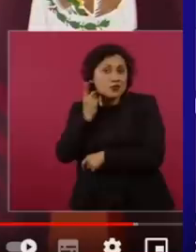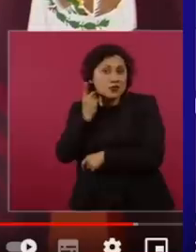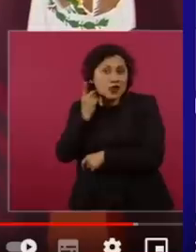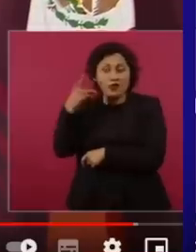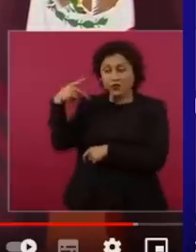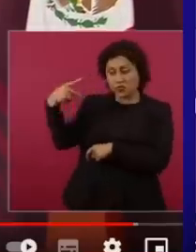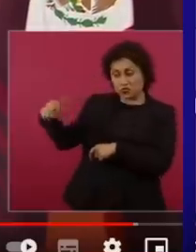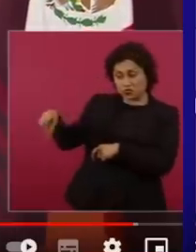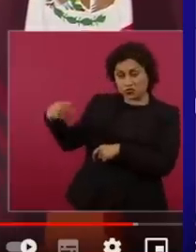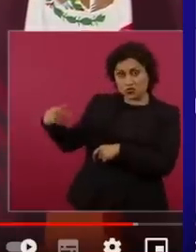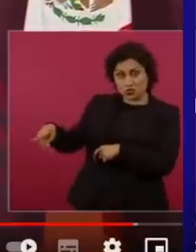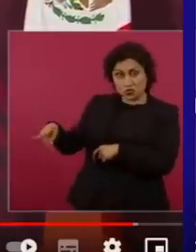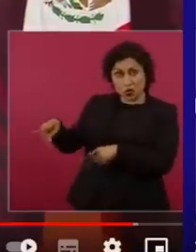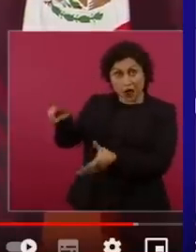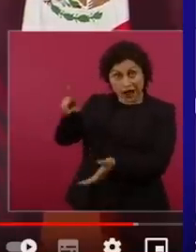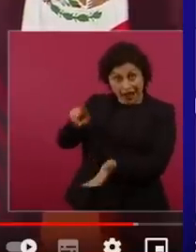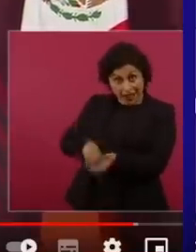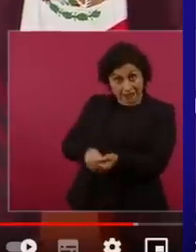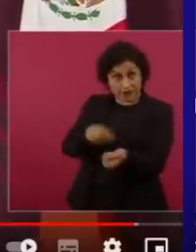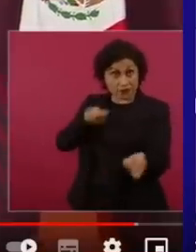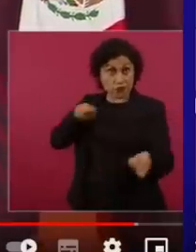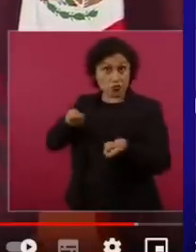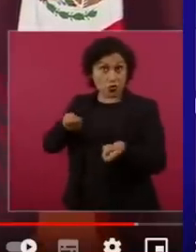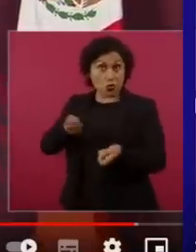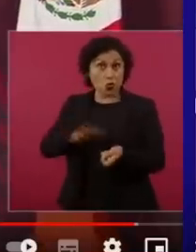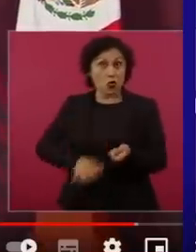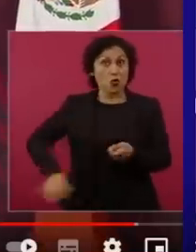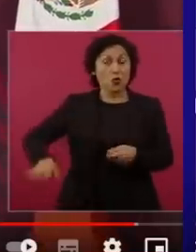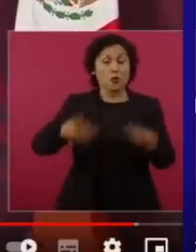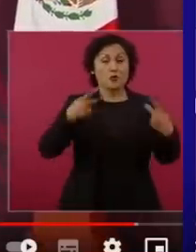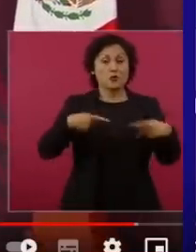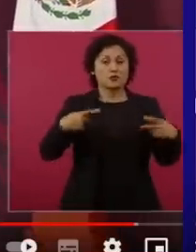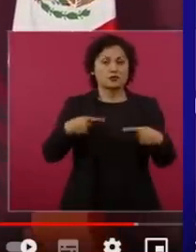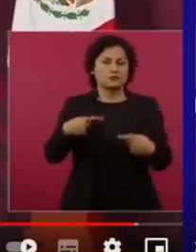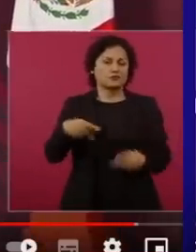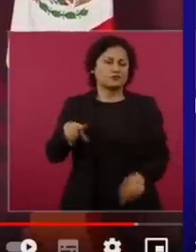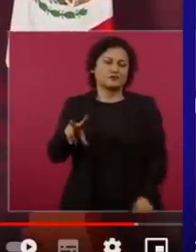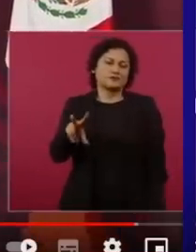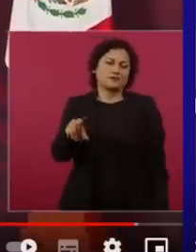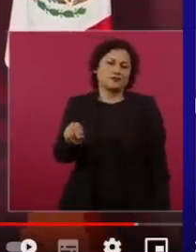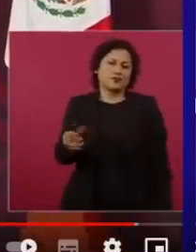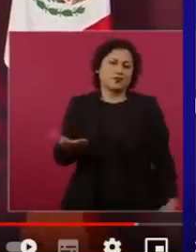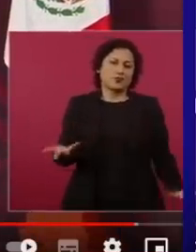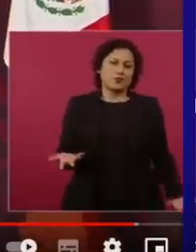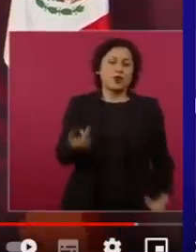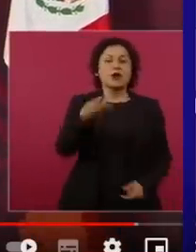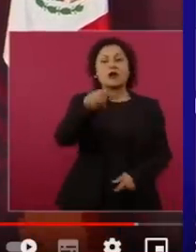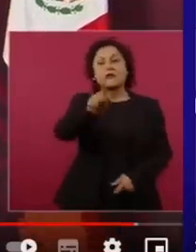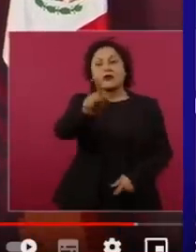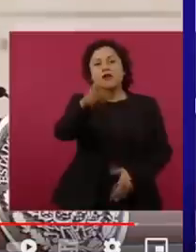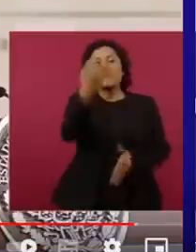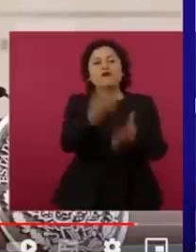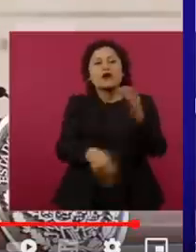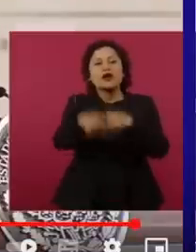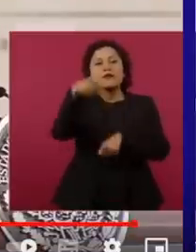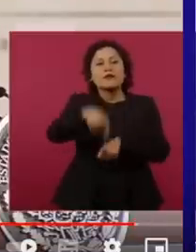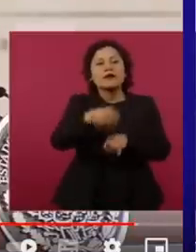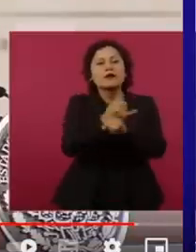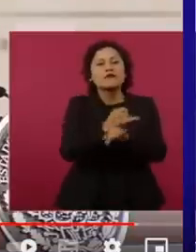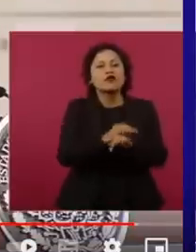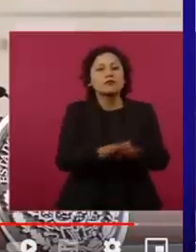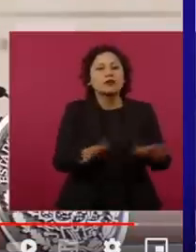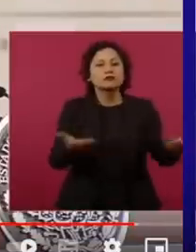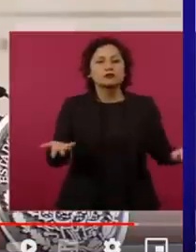O sea, ustedes saben. Lo que pasa es que aquí no se dice nada de eso. ¿Qué saca López